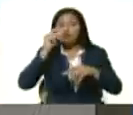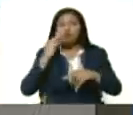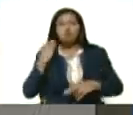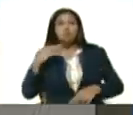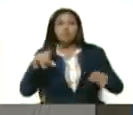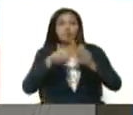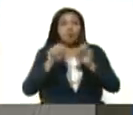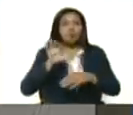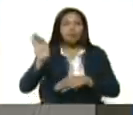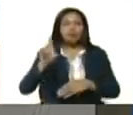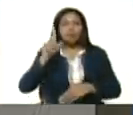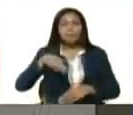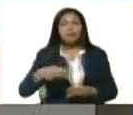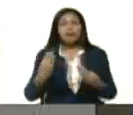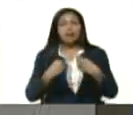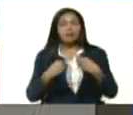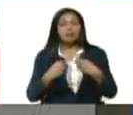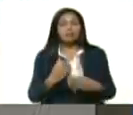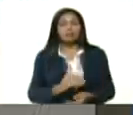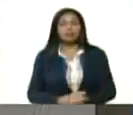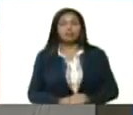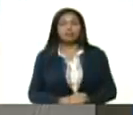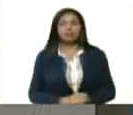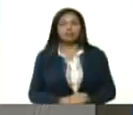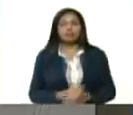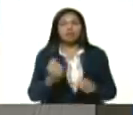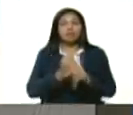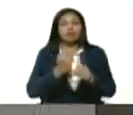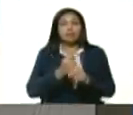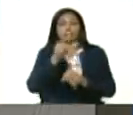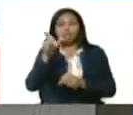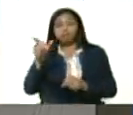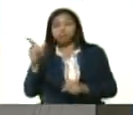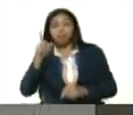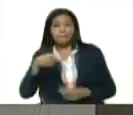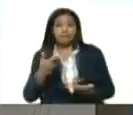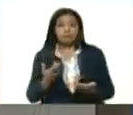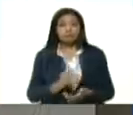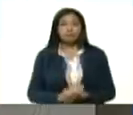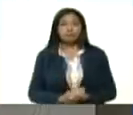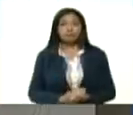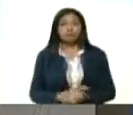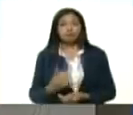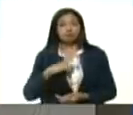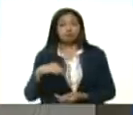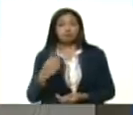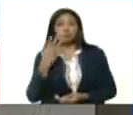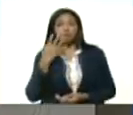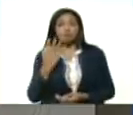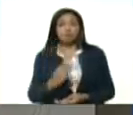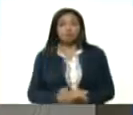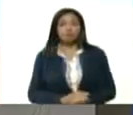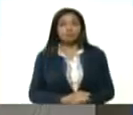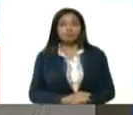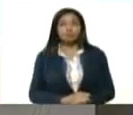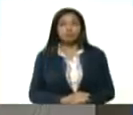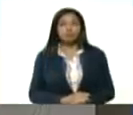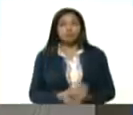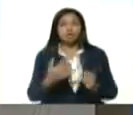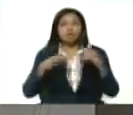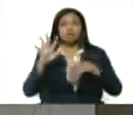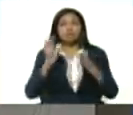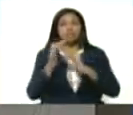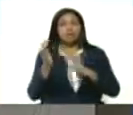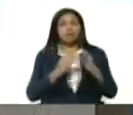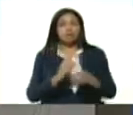jóvenes y también la vida de trabajadores. Si no hubiéramos ido el 15 de abril al